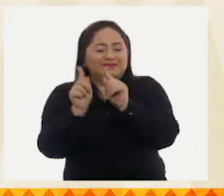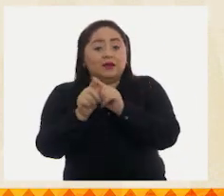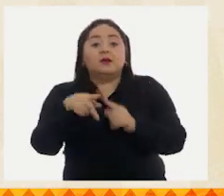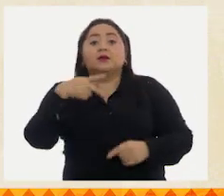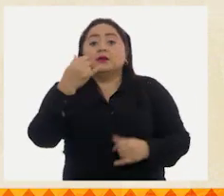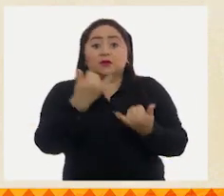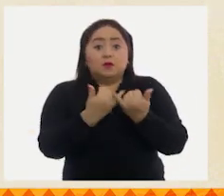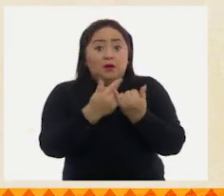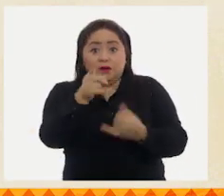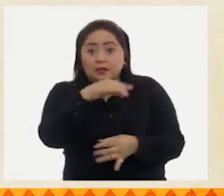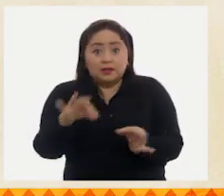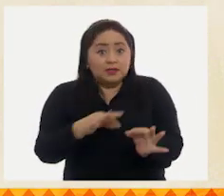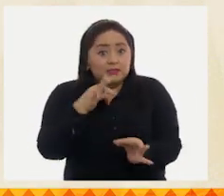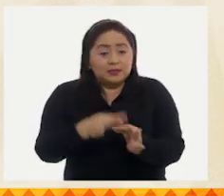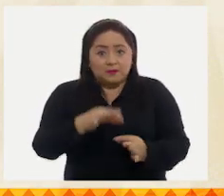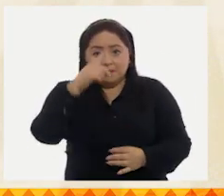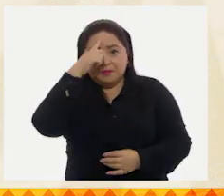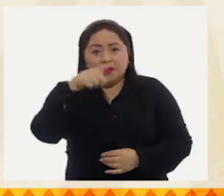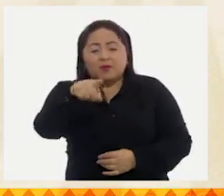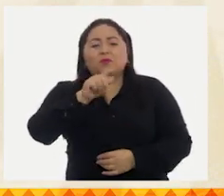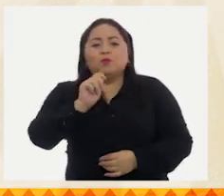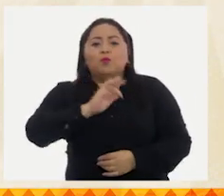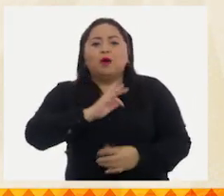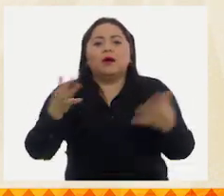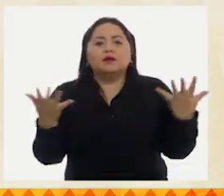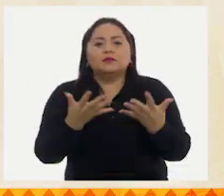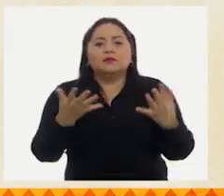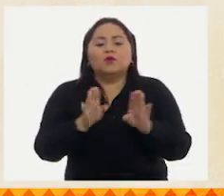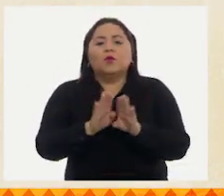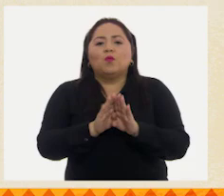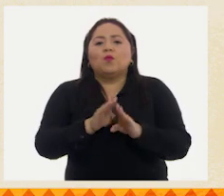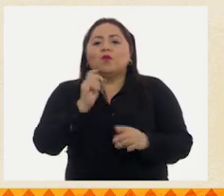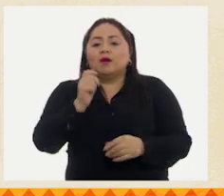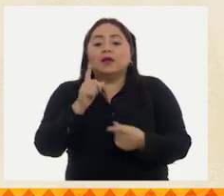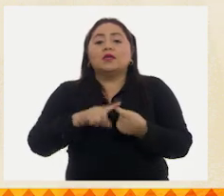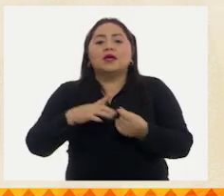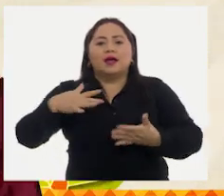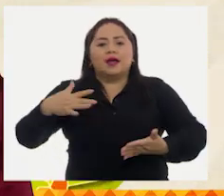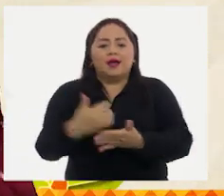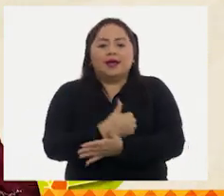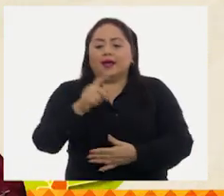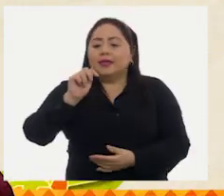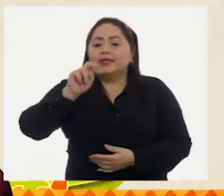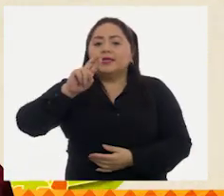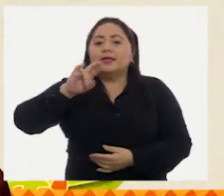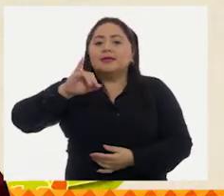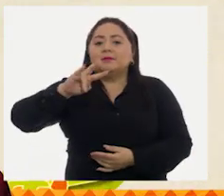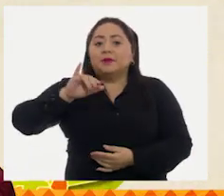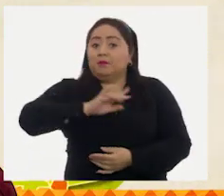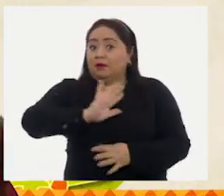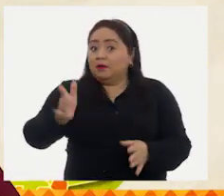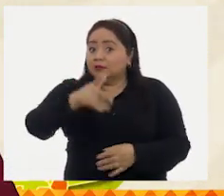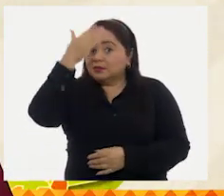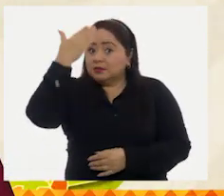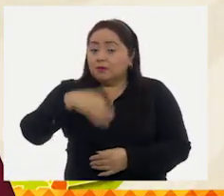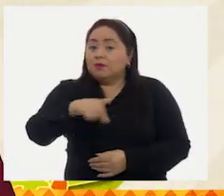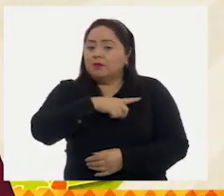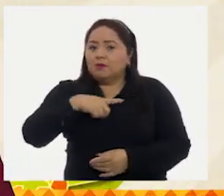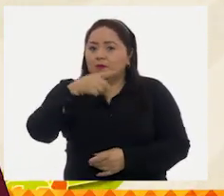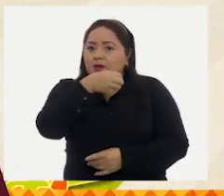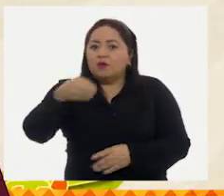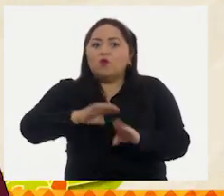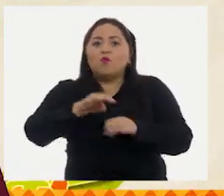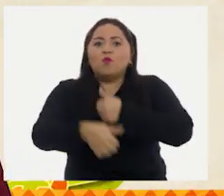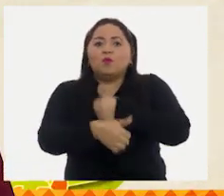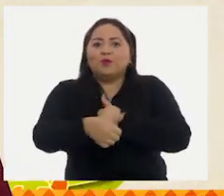estén listos para la actividad donde podrán hacer un premio para el ganador de la trivia. Ya lo saben, organicen su